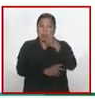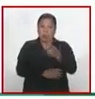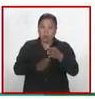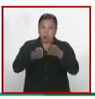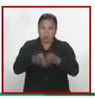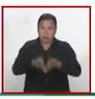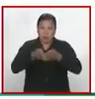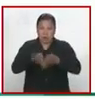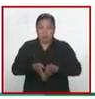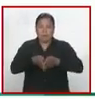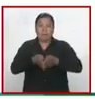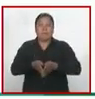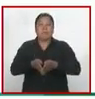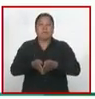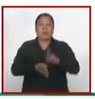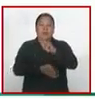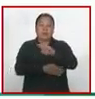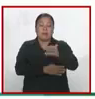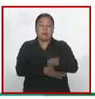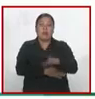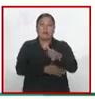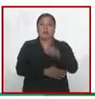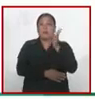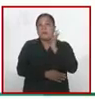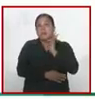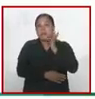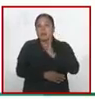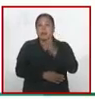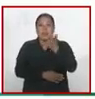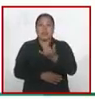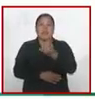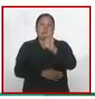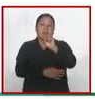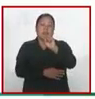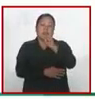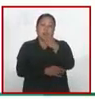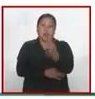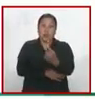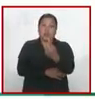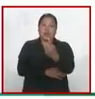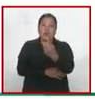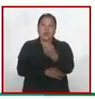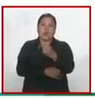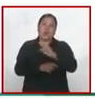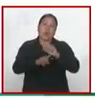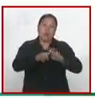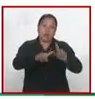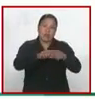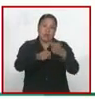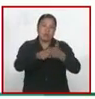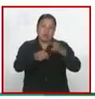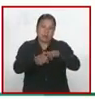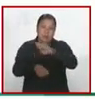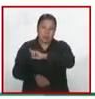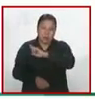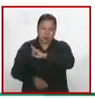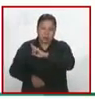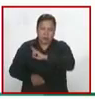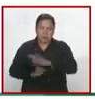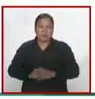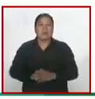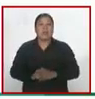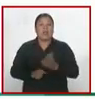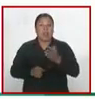semar 111 casos de pemex y 61 casos confirmados de otra institución en relación al